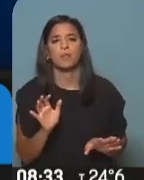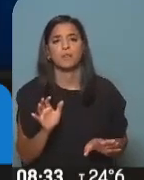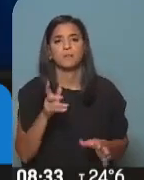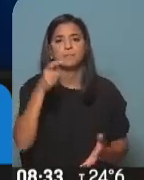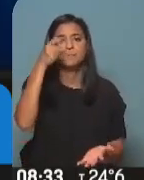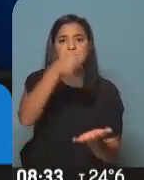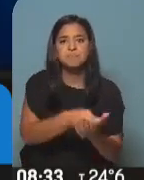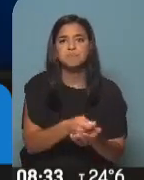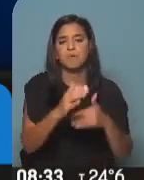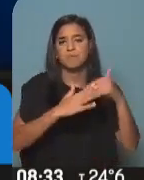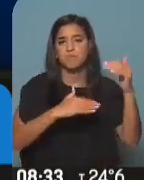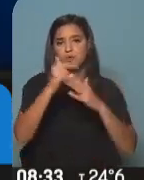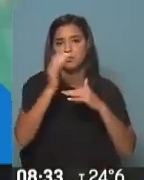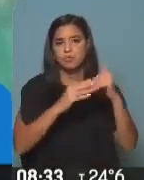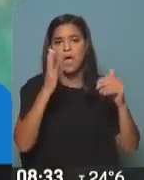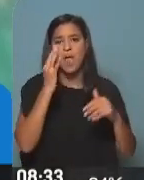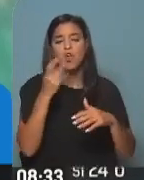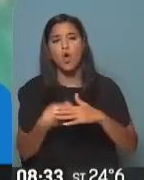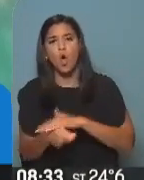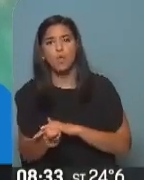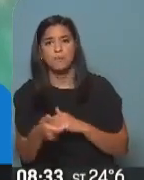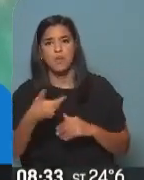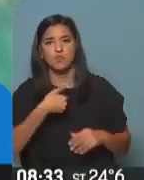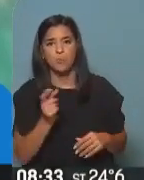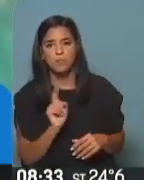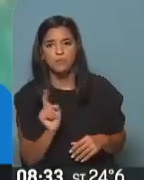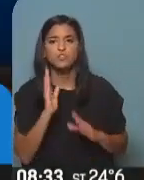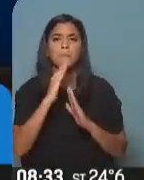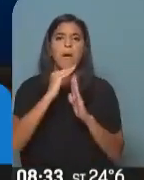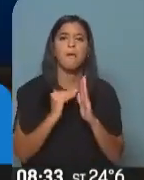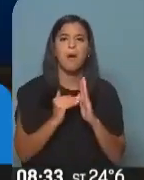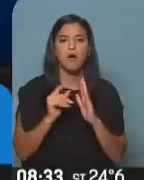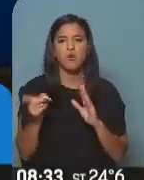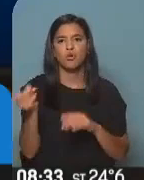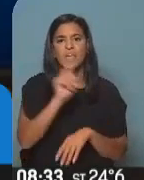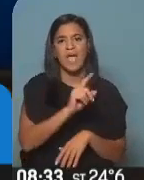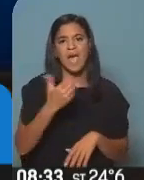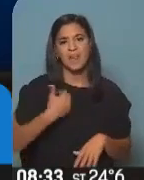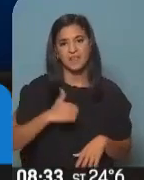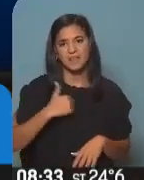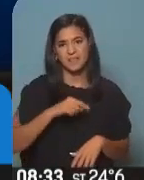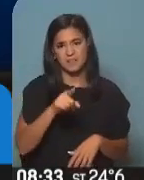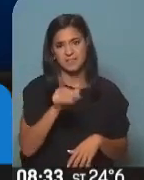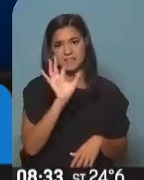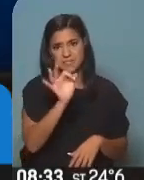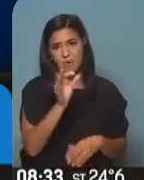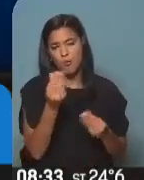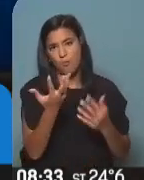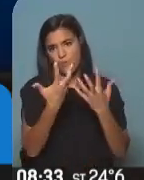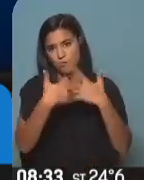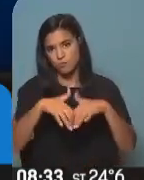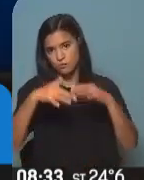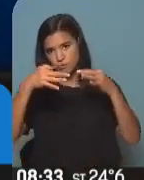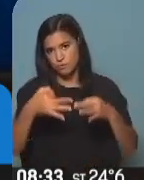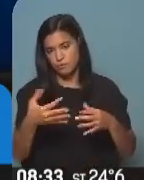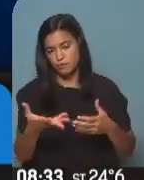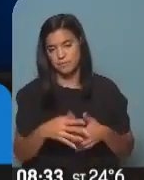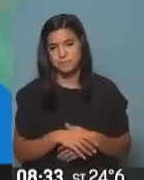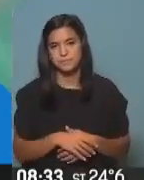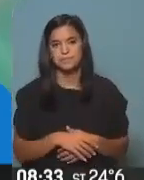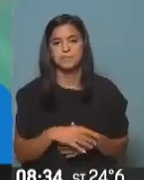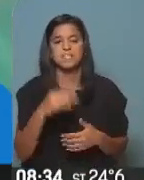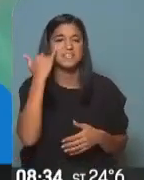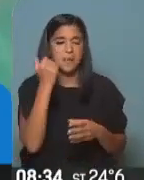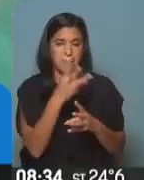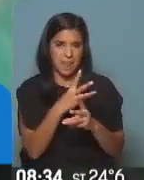de infraestructura, no me van a pedir una coima, o si me la van a pedir va a ser más bajo que en Argentina, que sabemos cómo funciona efectivamente el Estado. A ver, Pablo, para